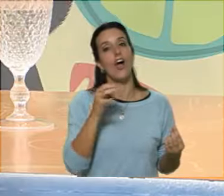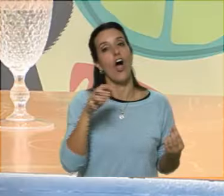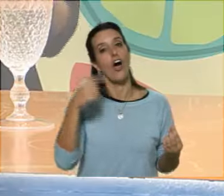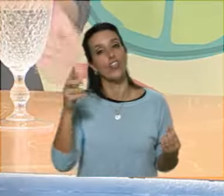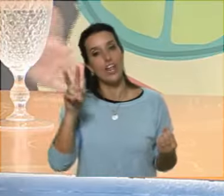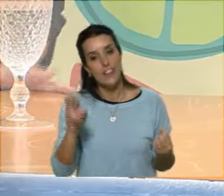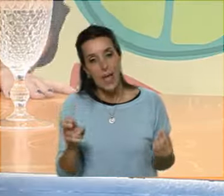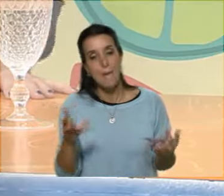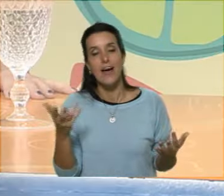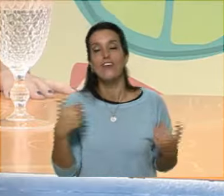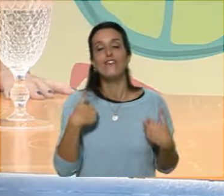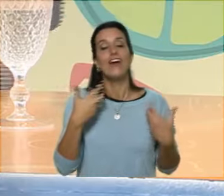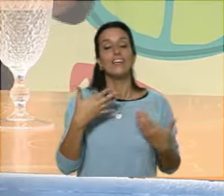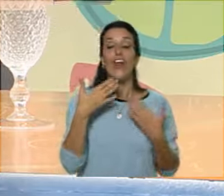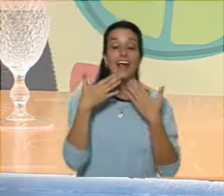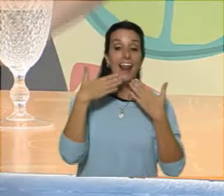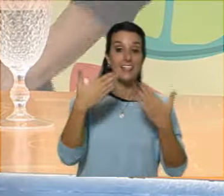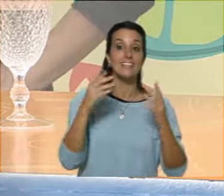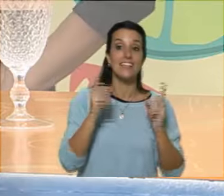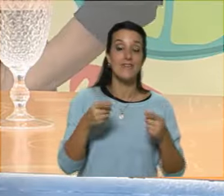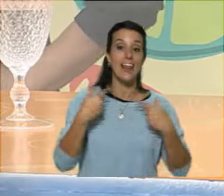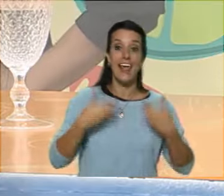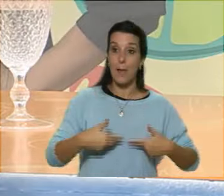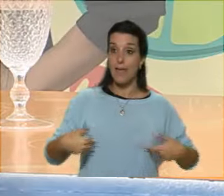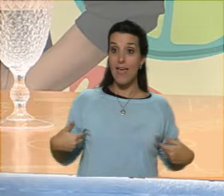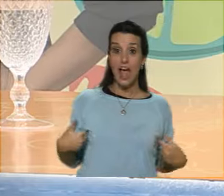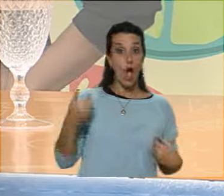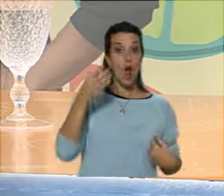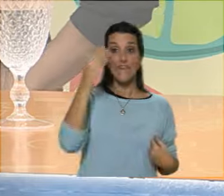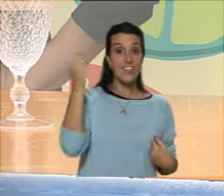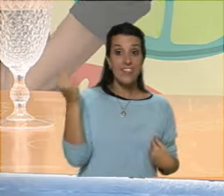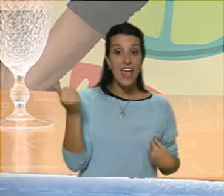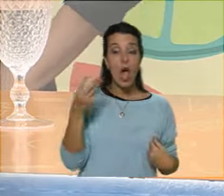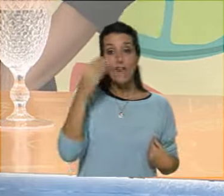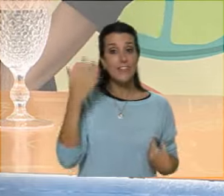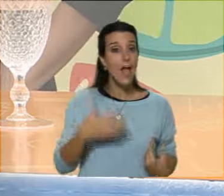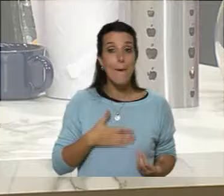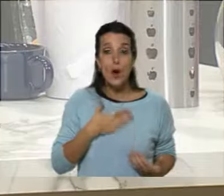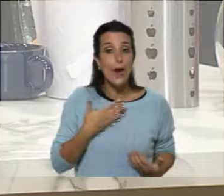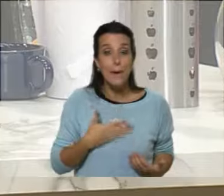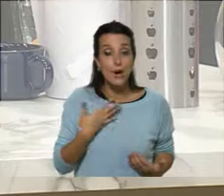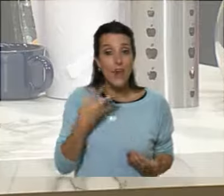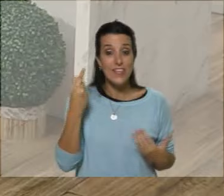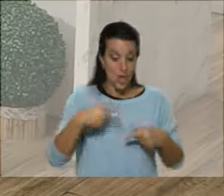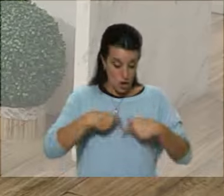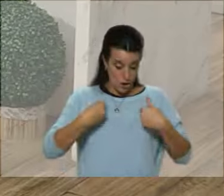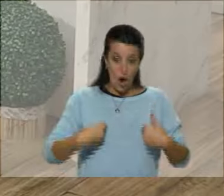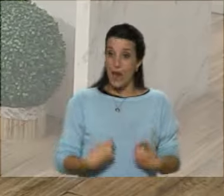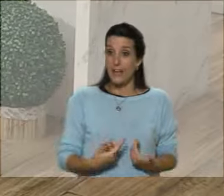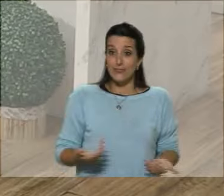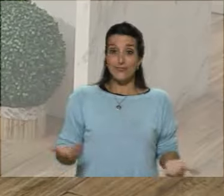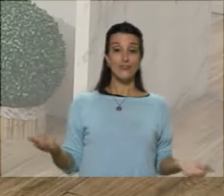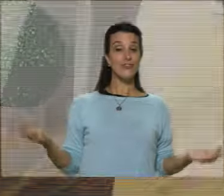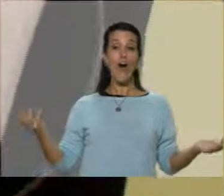querés ir a ese lugar. Yo lo que quiero agradecer también es esta remera divina, porque sin querer estábamos hablando de amor, chicos. Era puro corazón. Y era puro corazón,